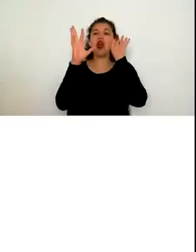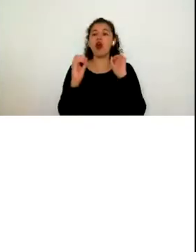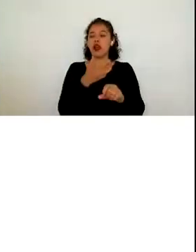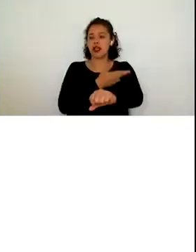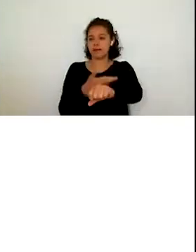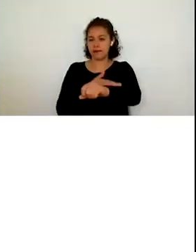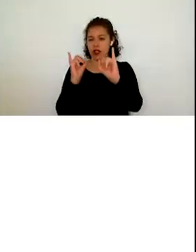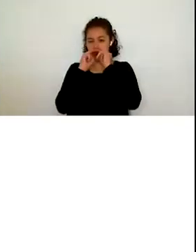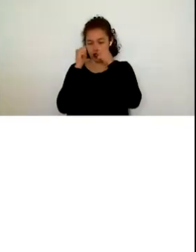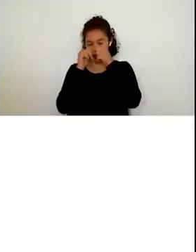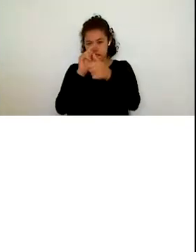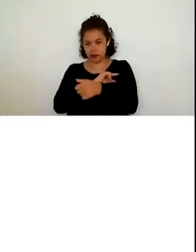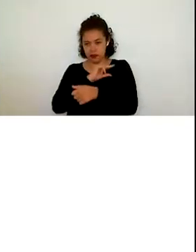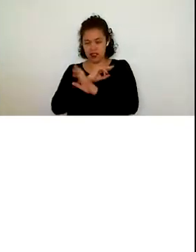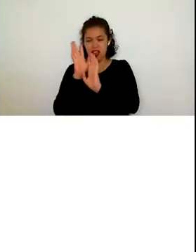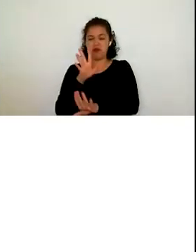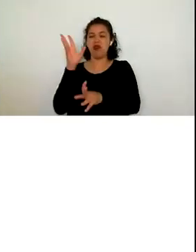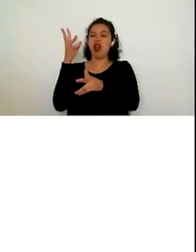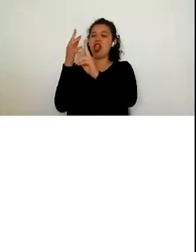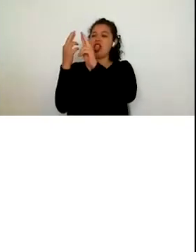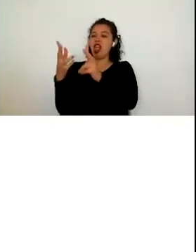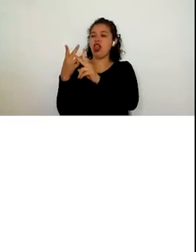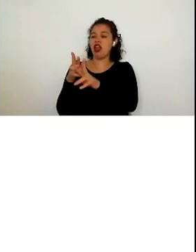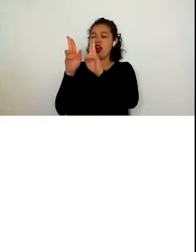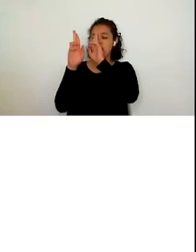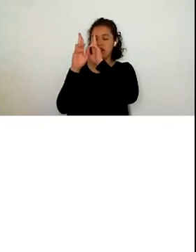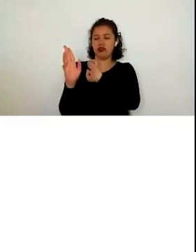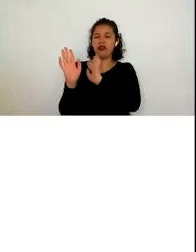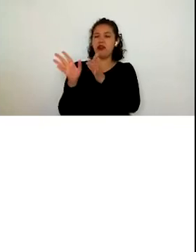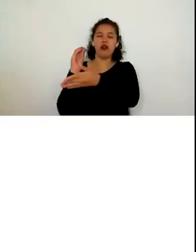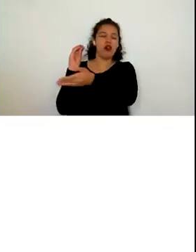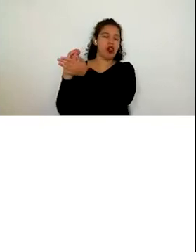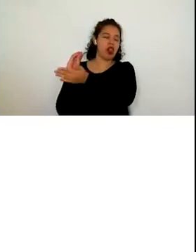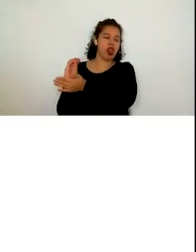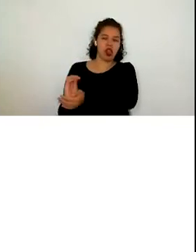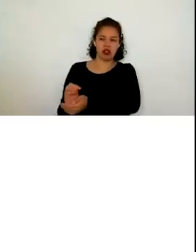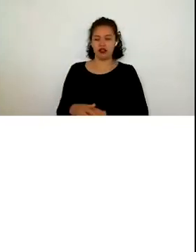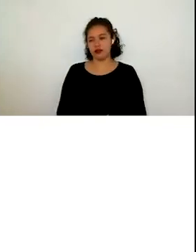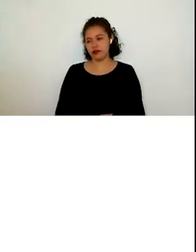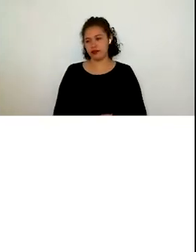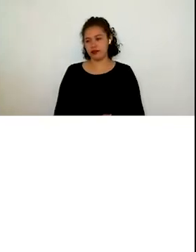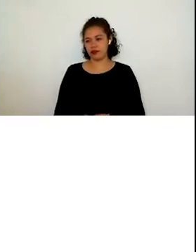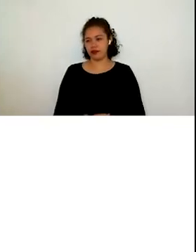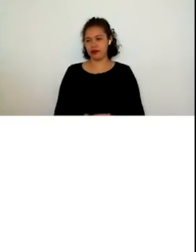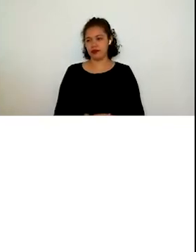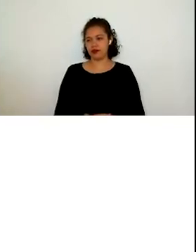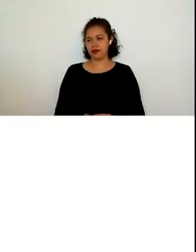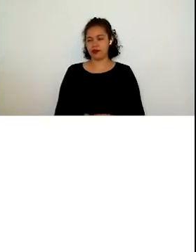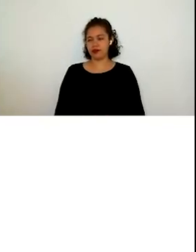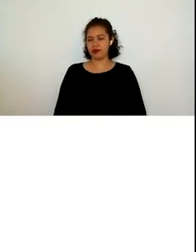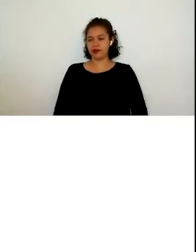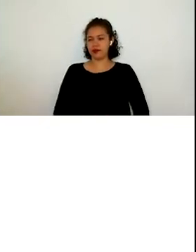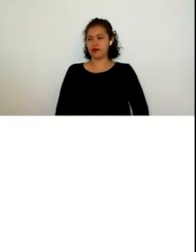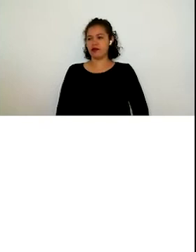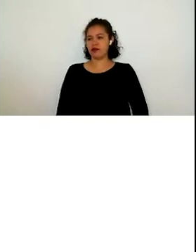Asistencia Privada, y tampoco puede, bueno, si